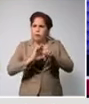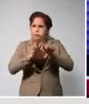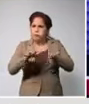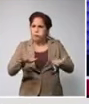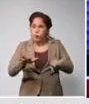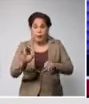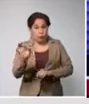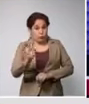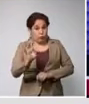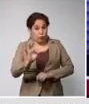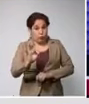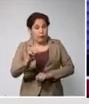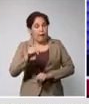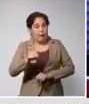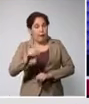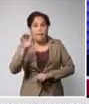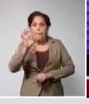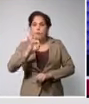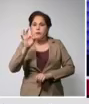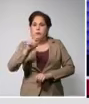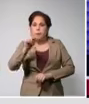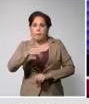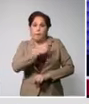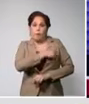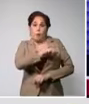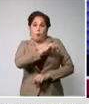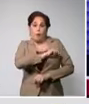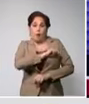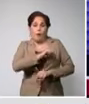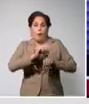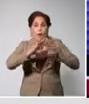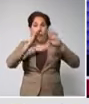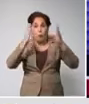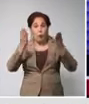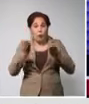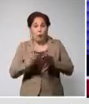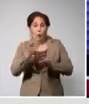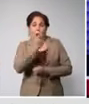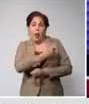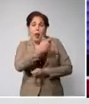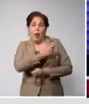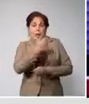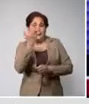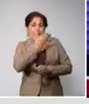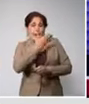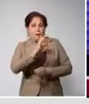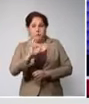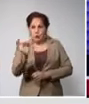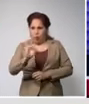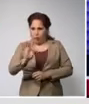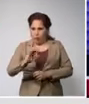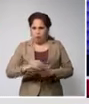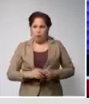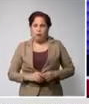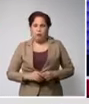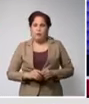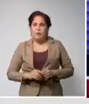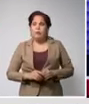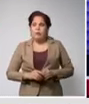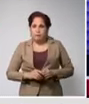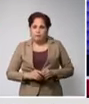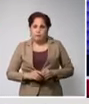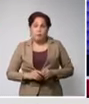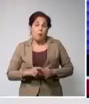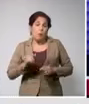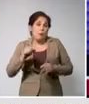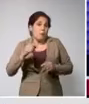que con el % de población que se ha vacunado en el mundo, aunque se hayan aplicado millones, pero también son cientos de